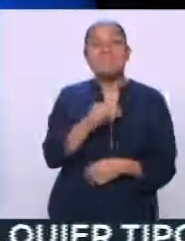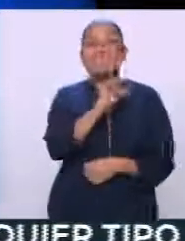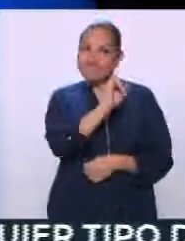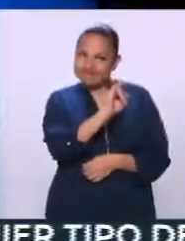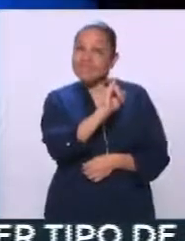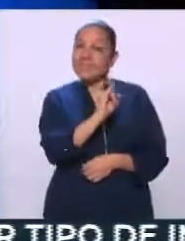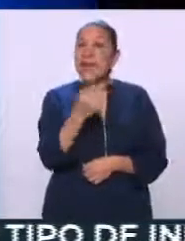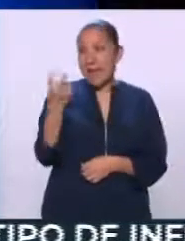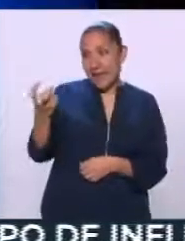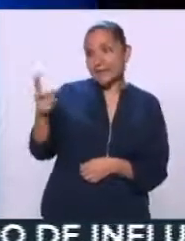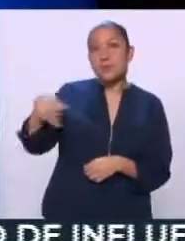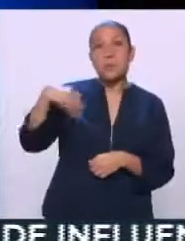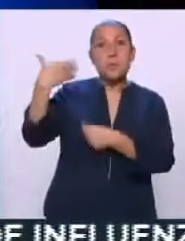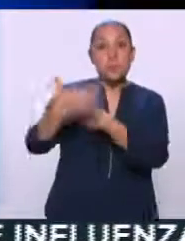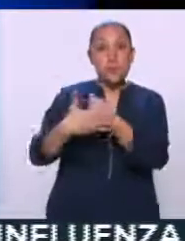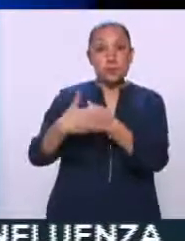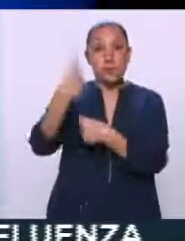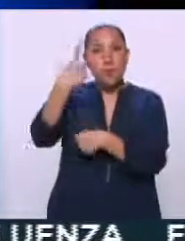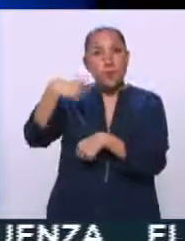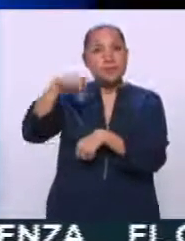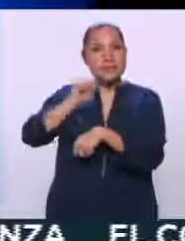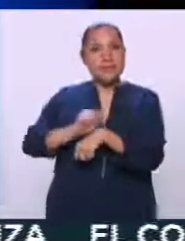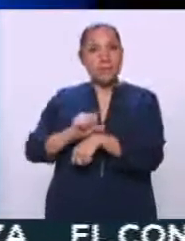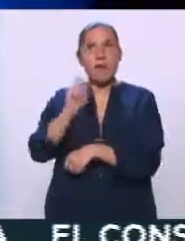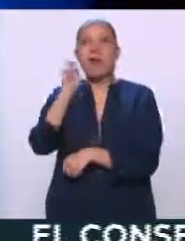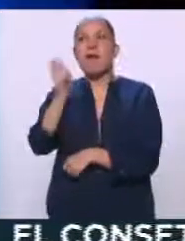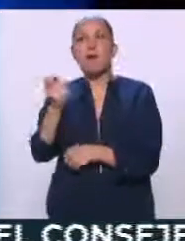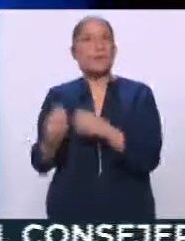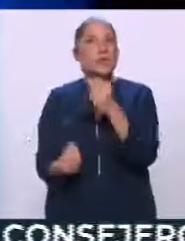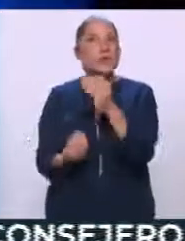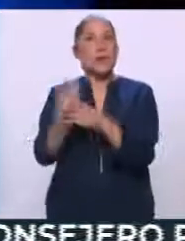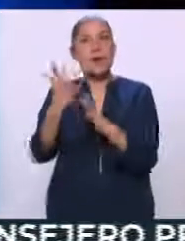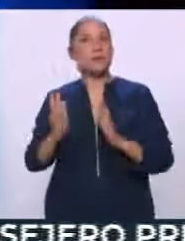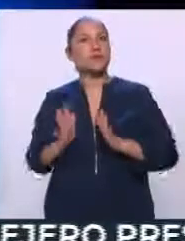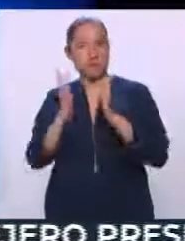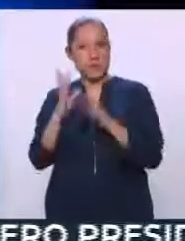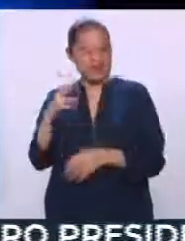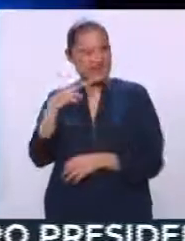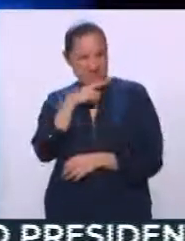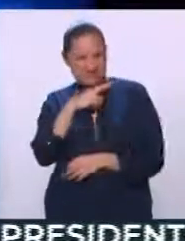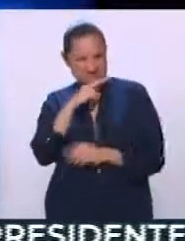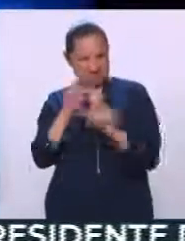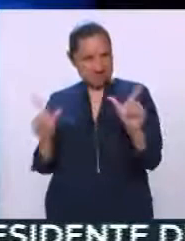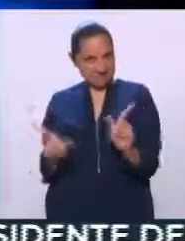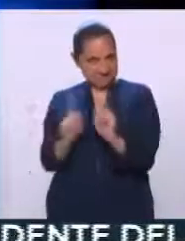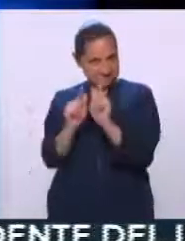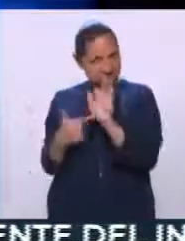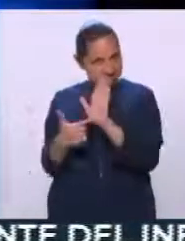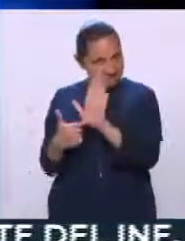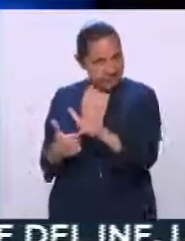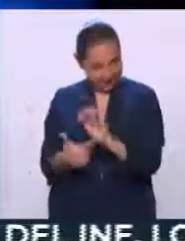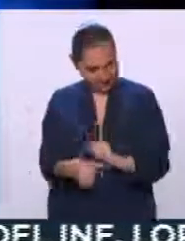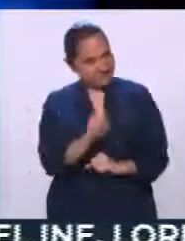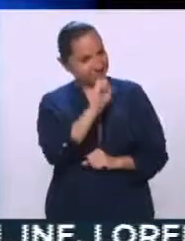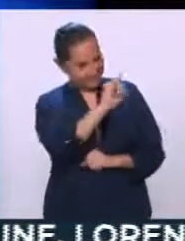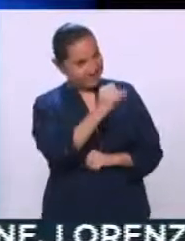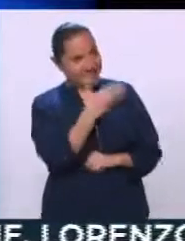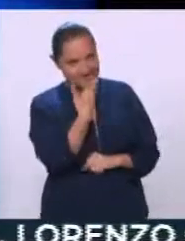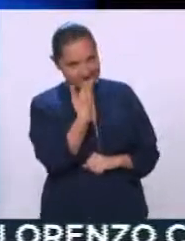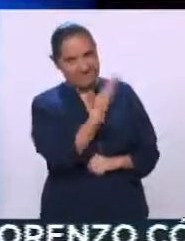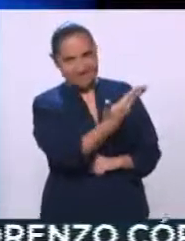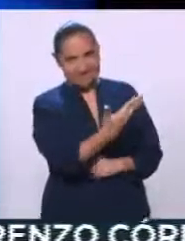la sorpresita de qué es lo que viene. Si quieres vamos a verlo antes de que nos despidamos rapidísimo. Una probadita, ¿no? Va, perfecto. A ver.